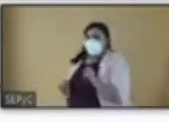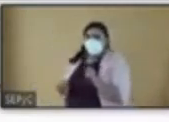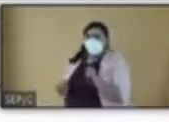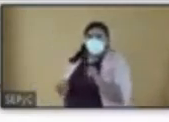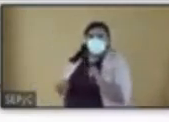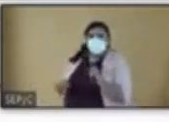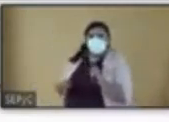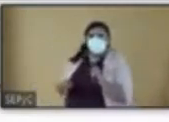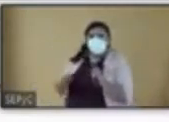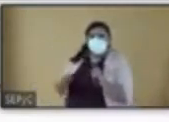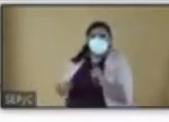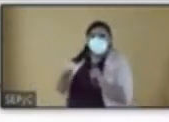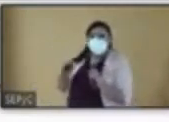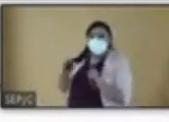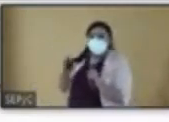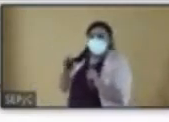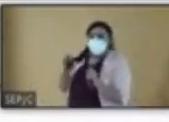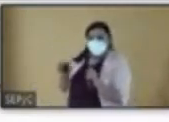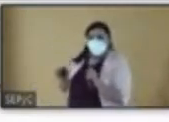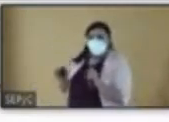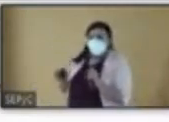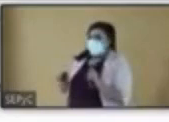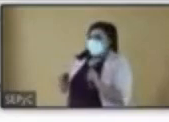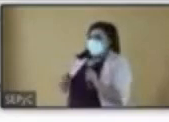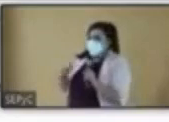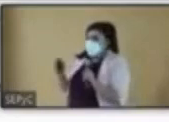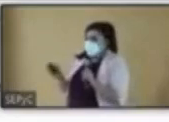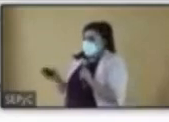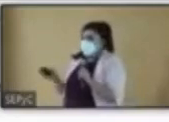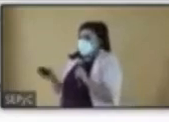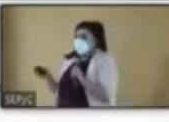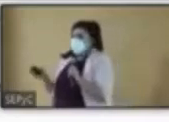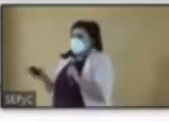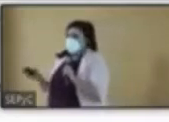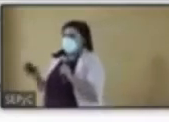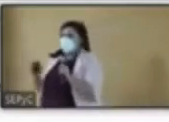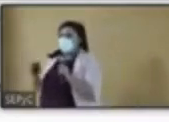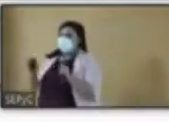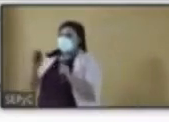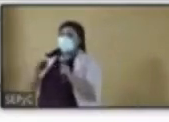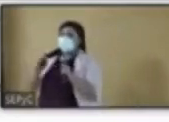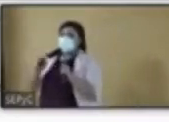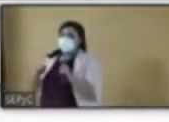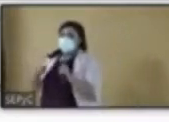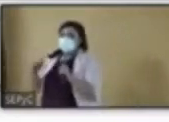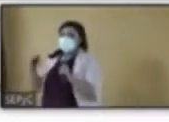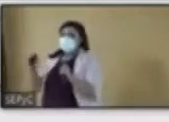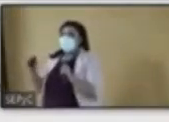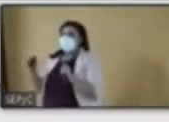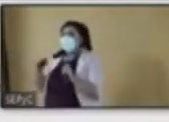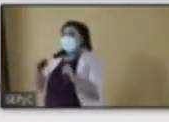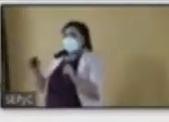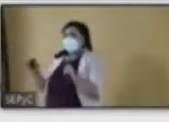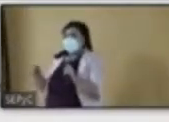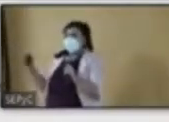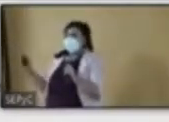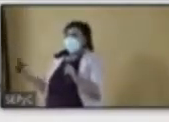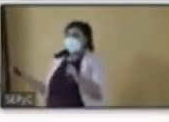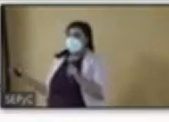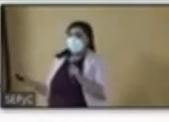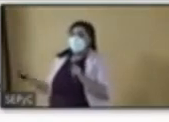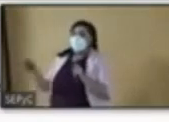fin de determinar la propiedad de un tercero o ciertos bienes o valores a nombres